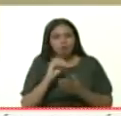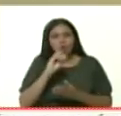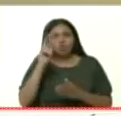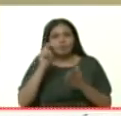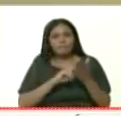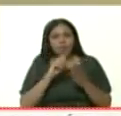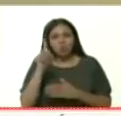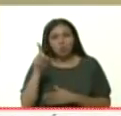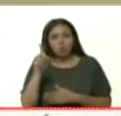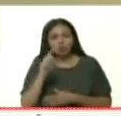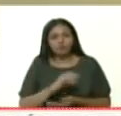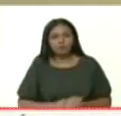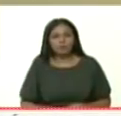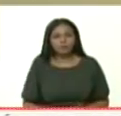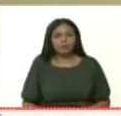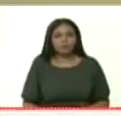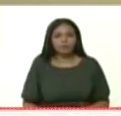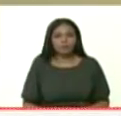que